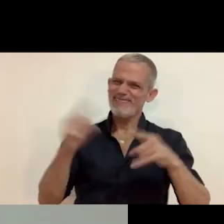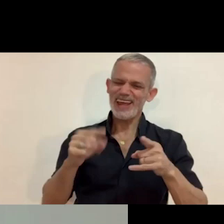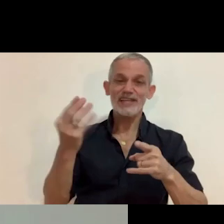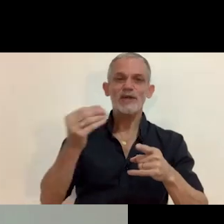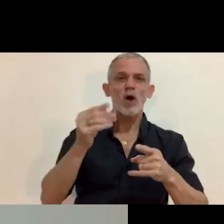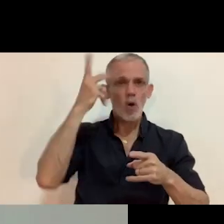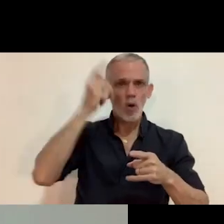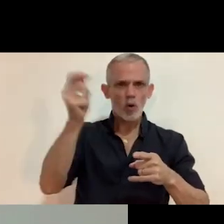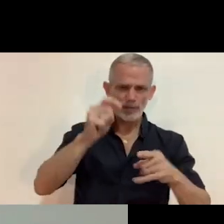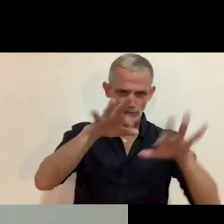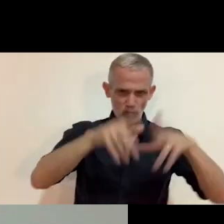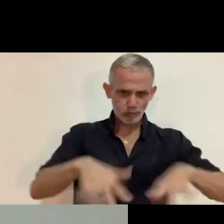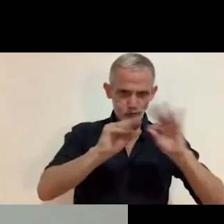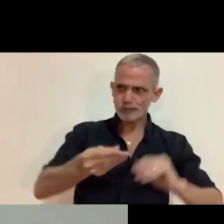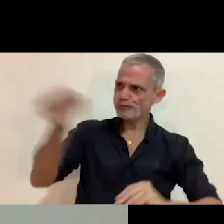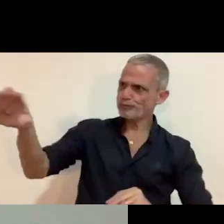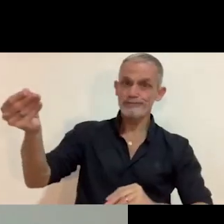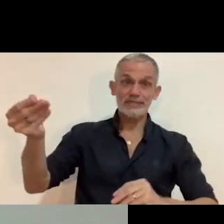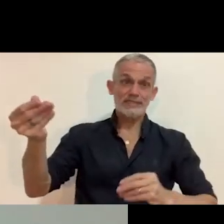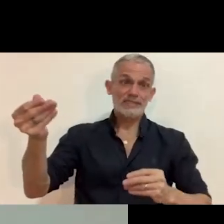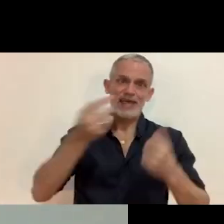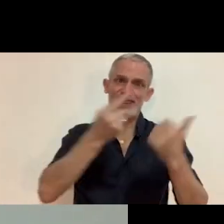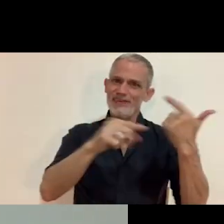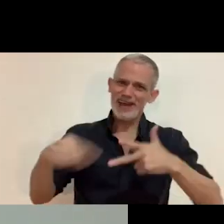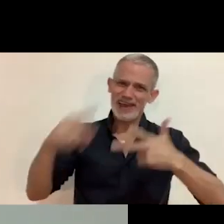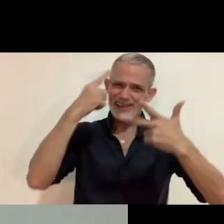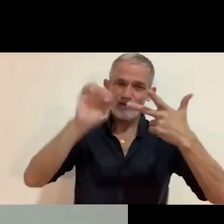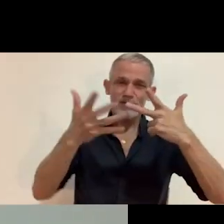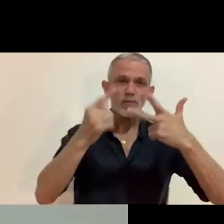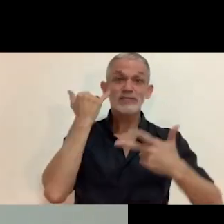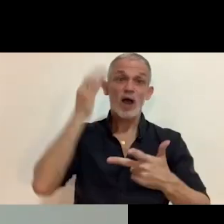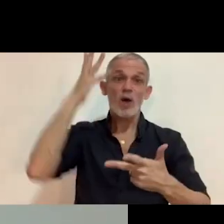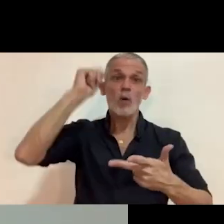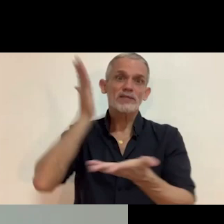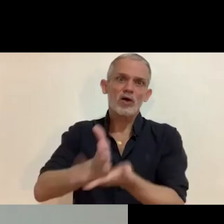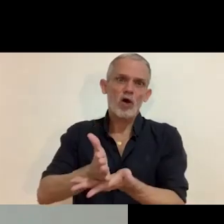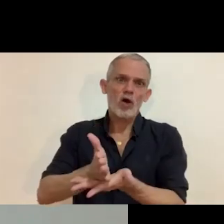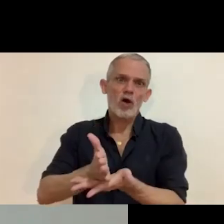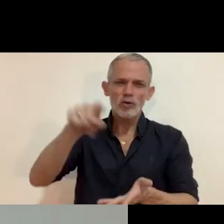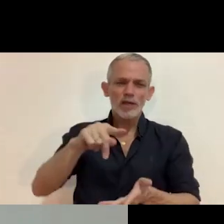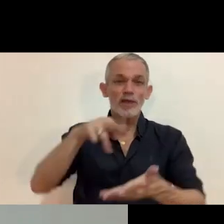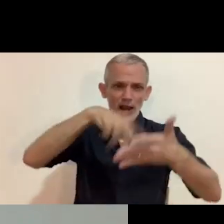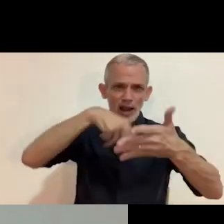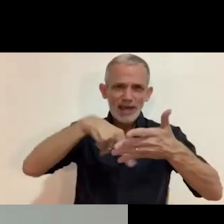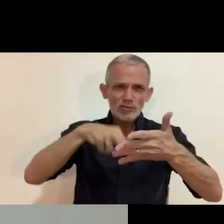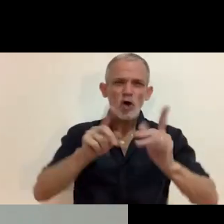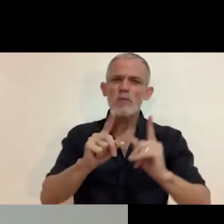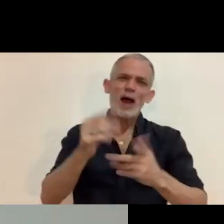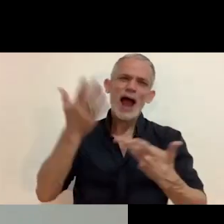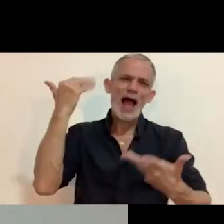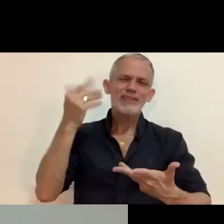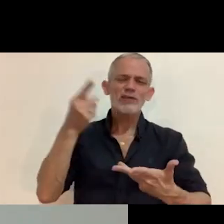a juicio, y de la que eventualmente tengo en la condena. Si alguien de ustedes leyó en algún momento